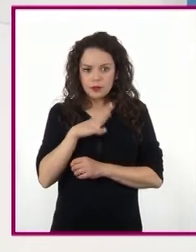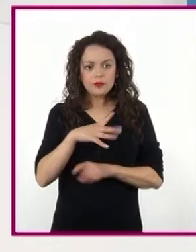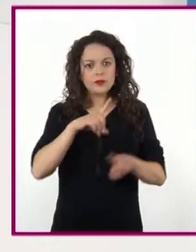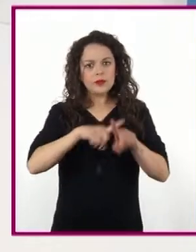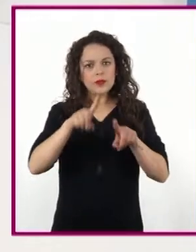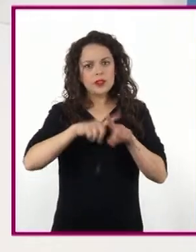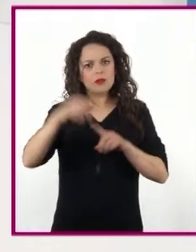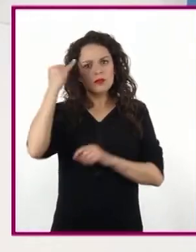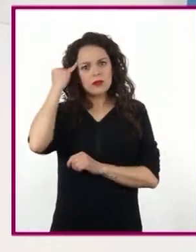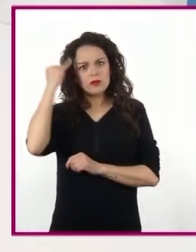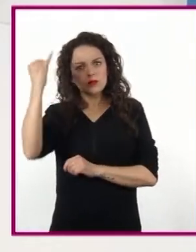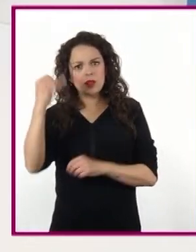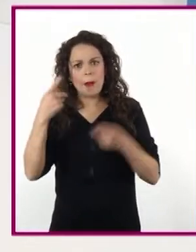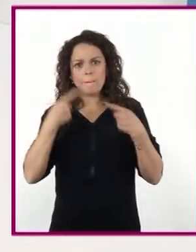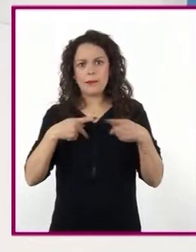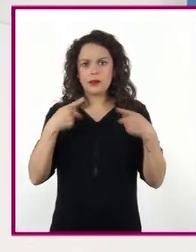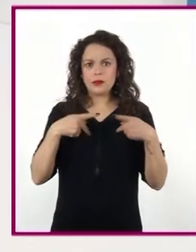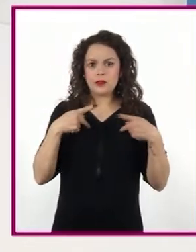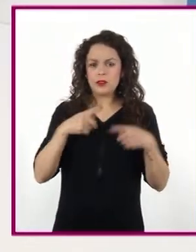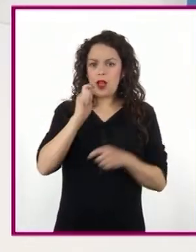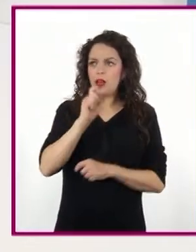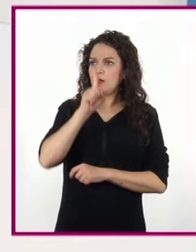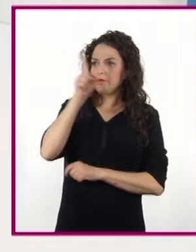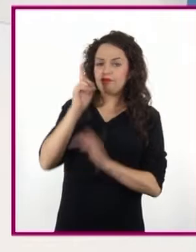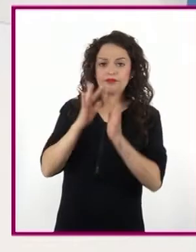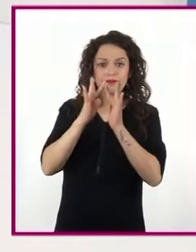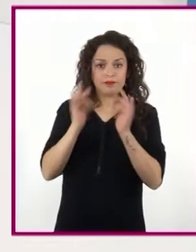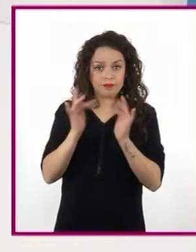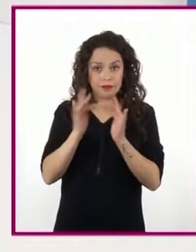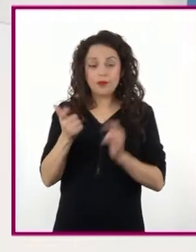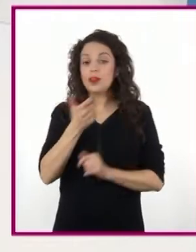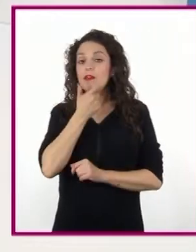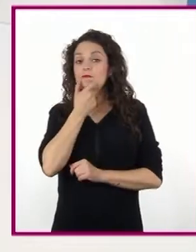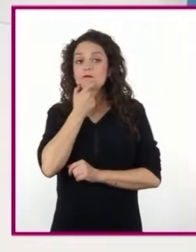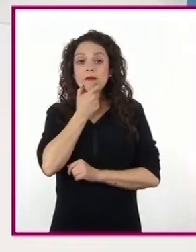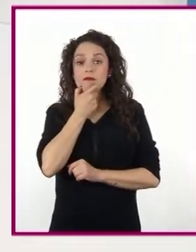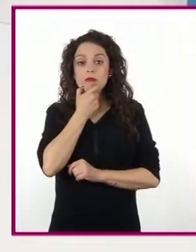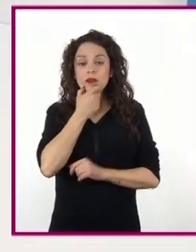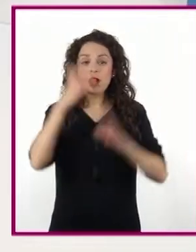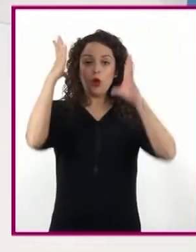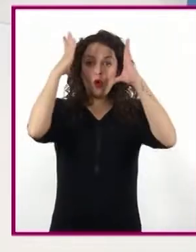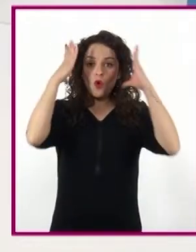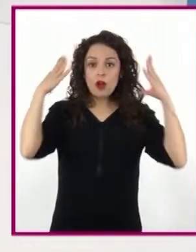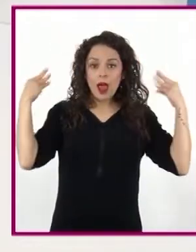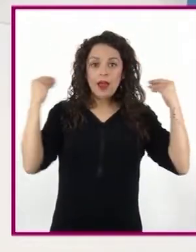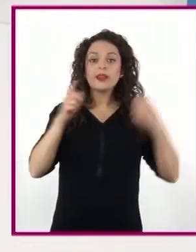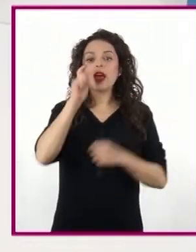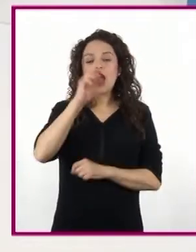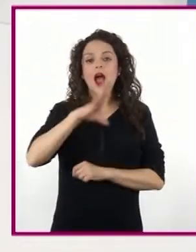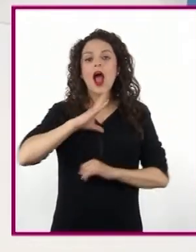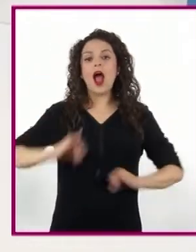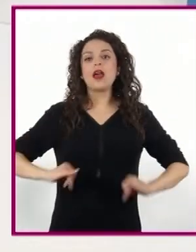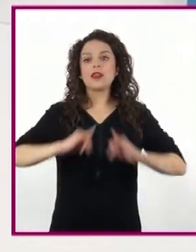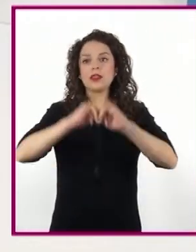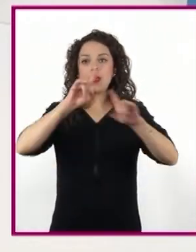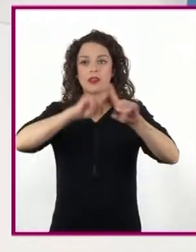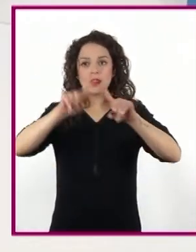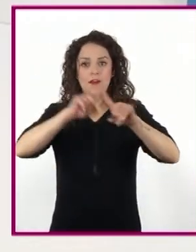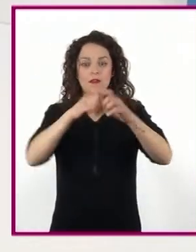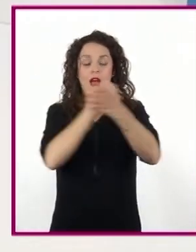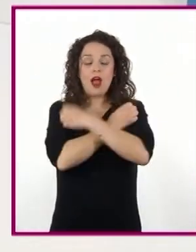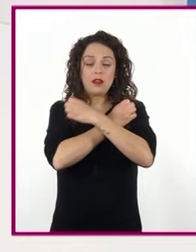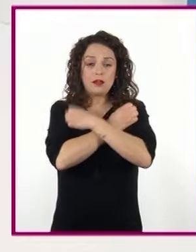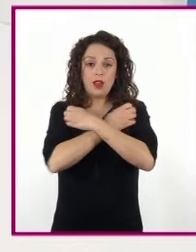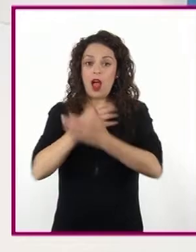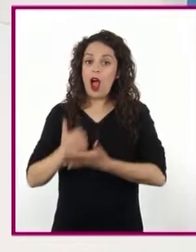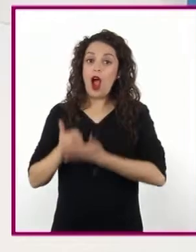de los pensadores de la Ilustración francesa, inglesa y holandesa fue la creación de instituciones educativas que ayudaron